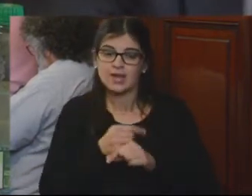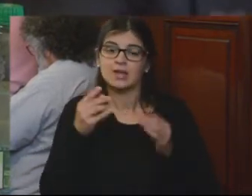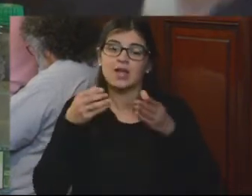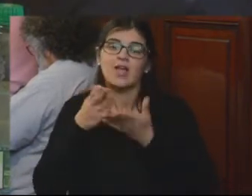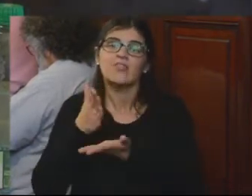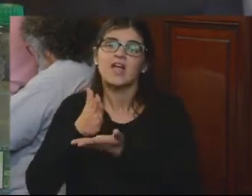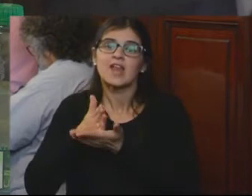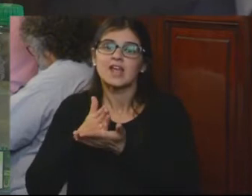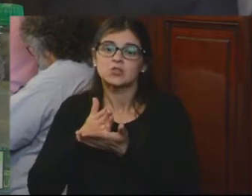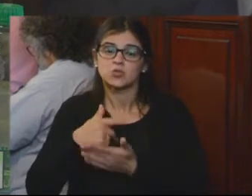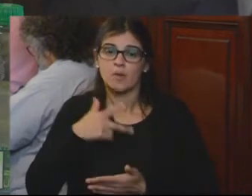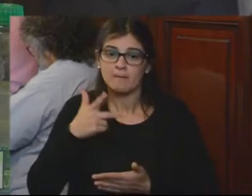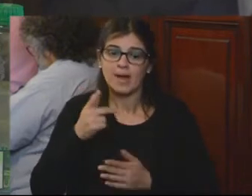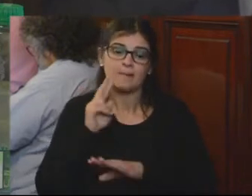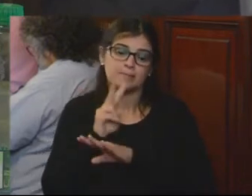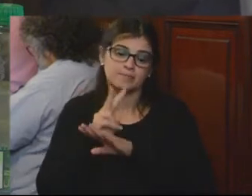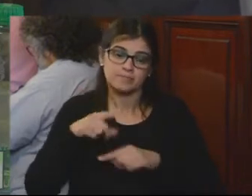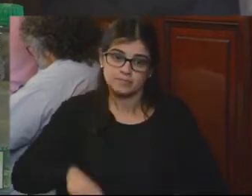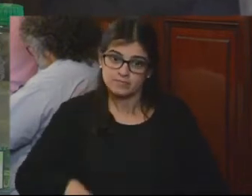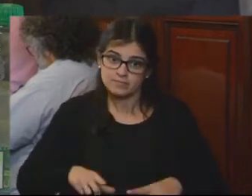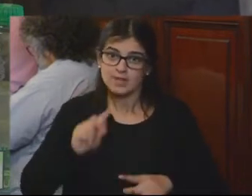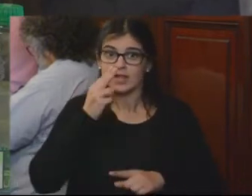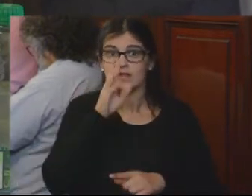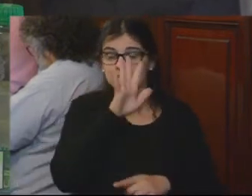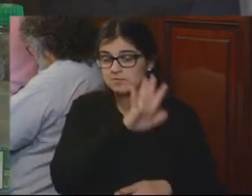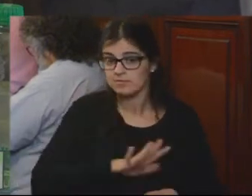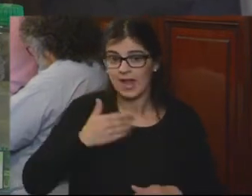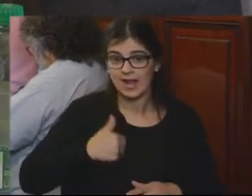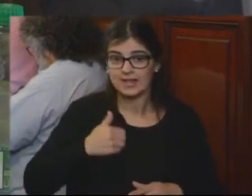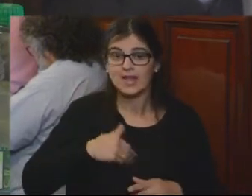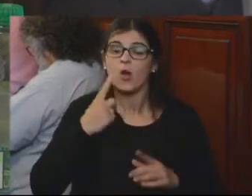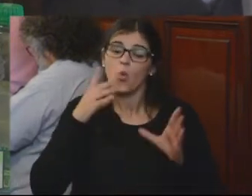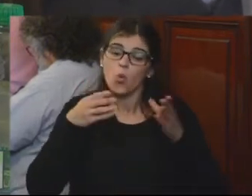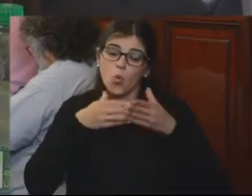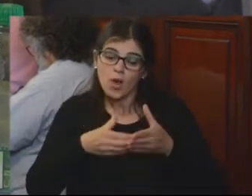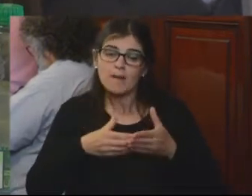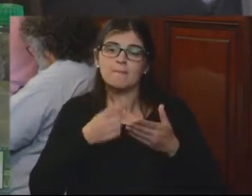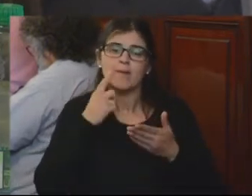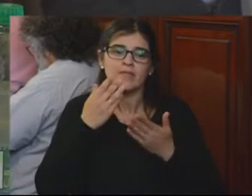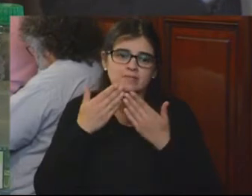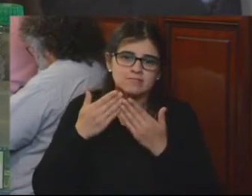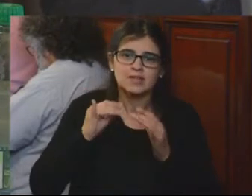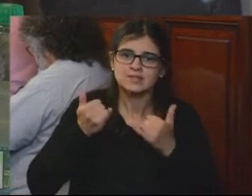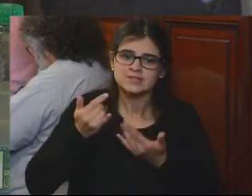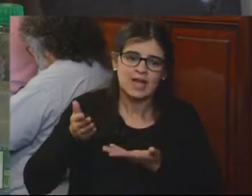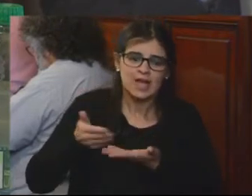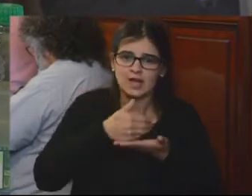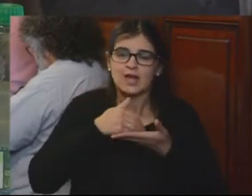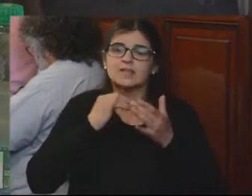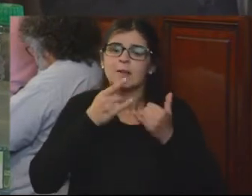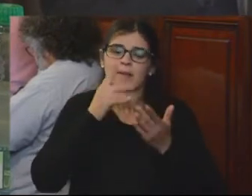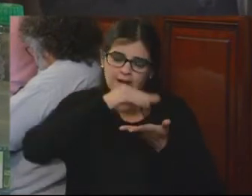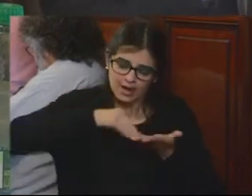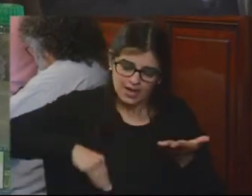derechos humanos del ministerio de seguridad de la nación que contaba con un grupo especial del relevamiento documental para analizar los registros